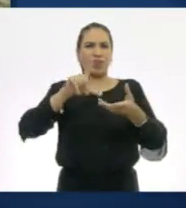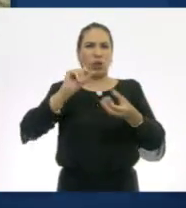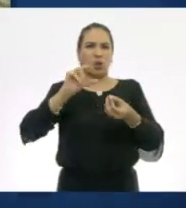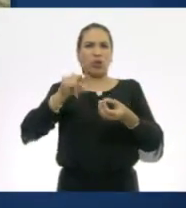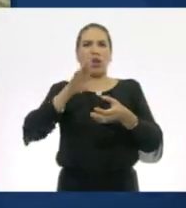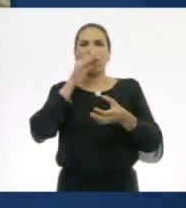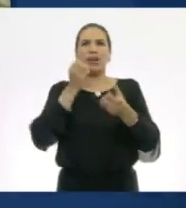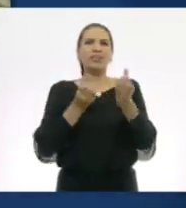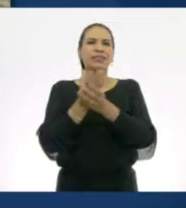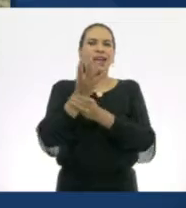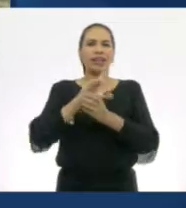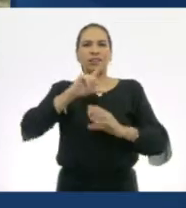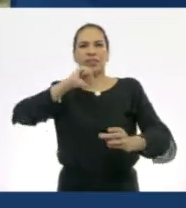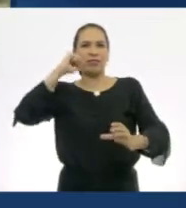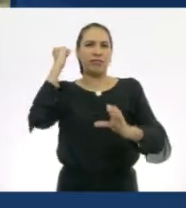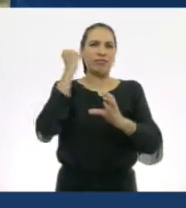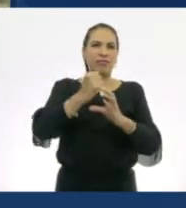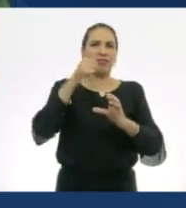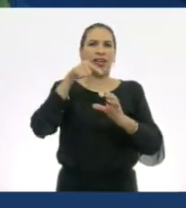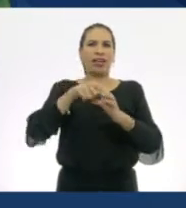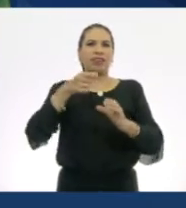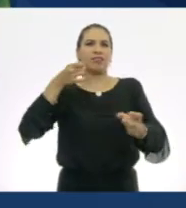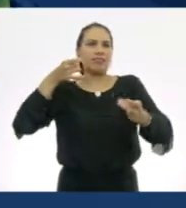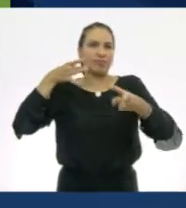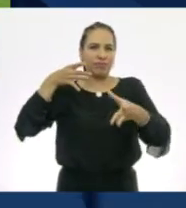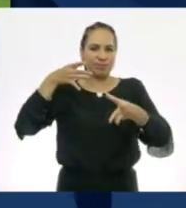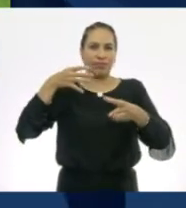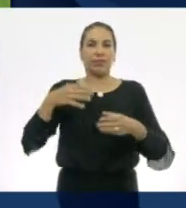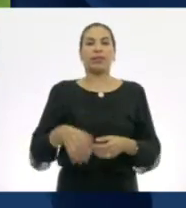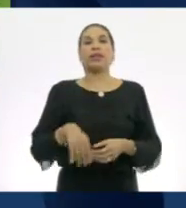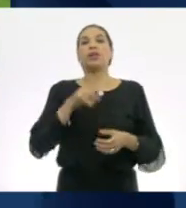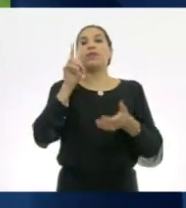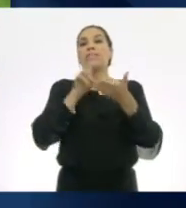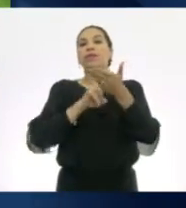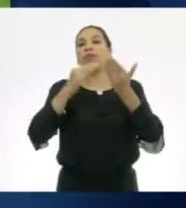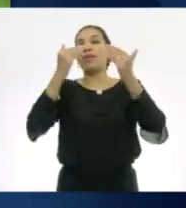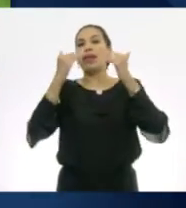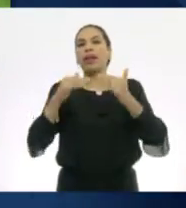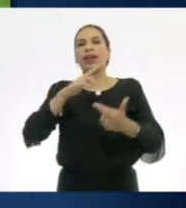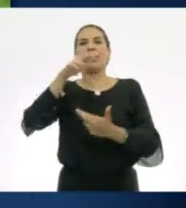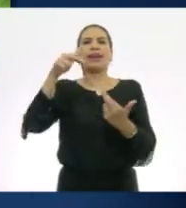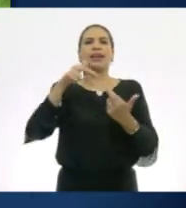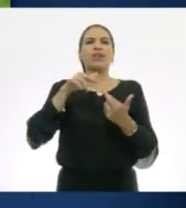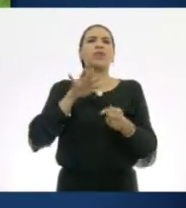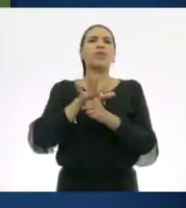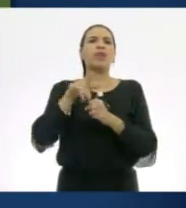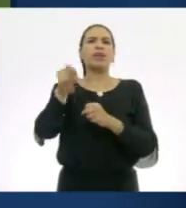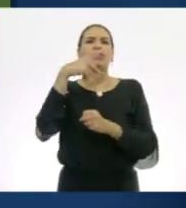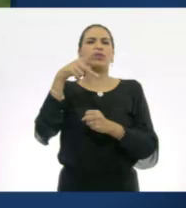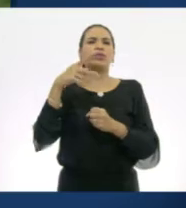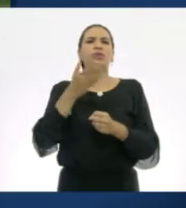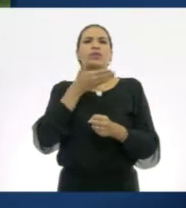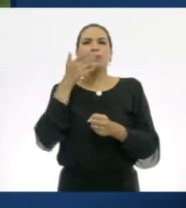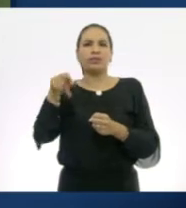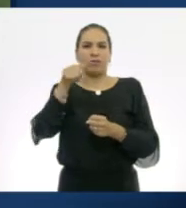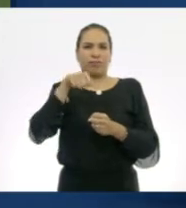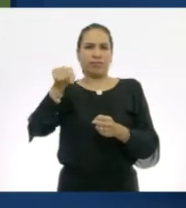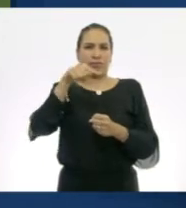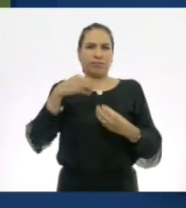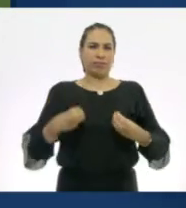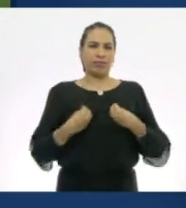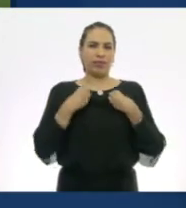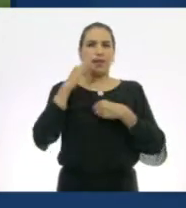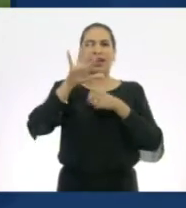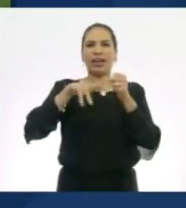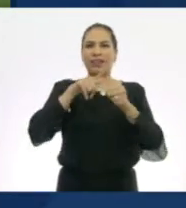los atacaban con lanzas y flechas. En verde nos ponen regiones naturales, que es en las regiones en las que ellos